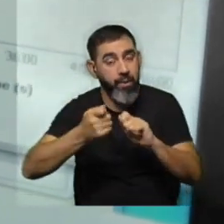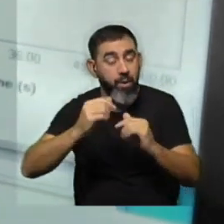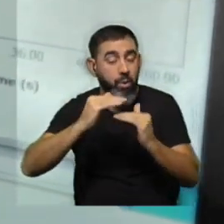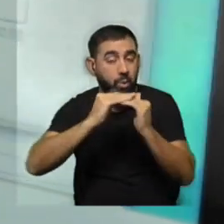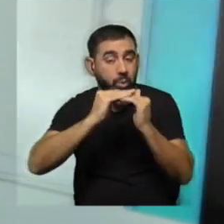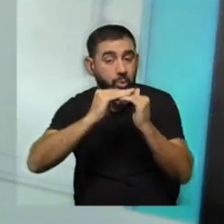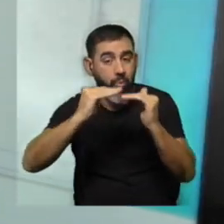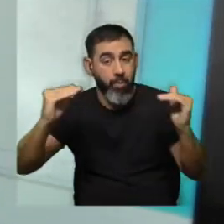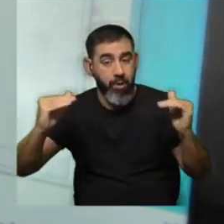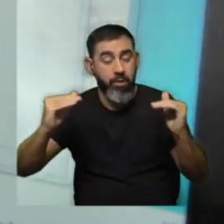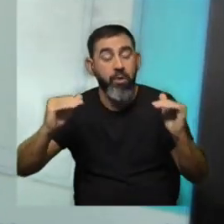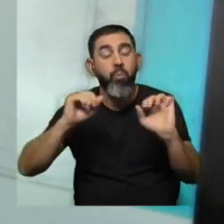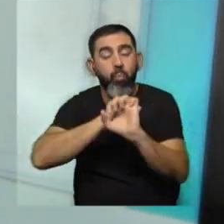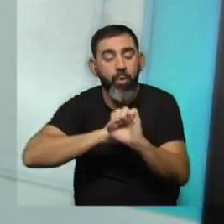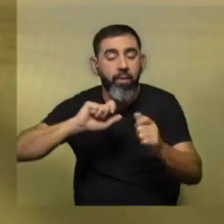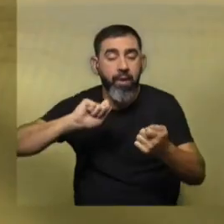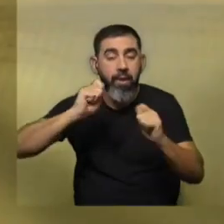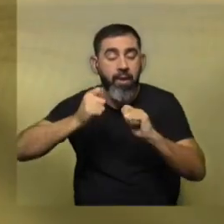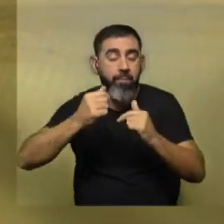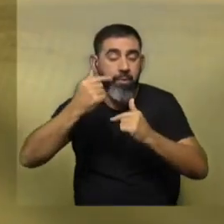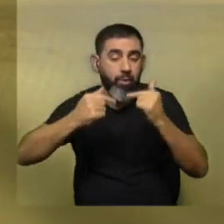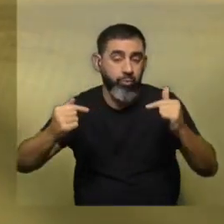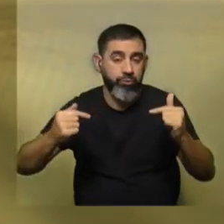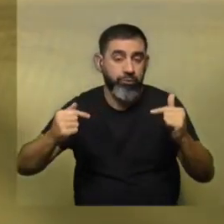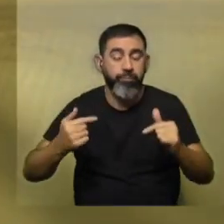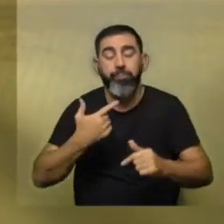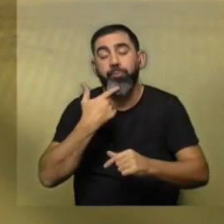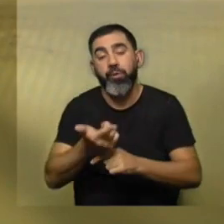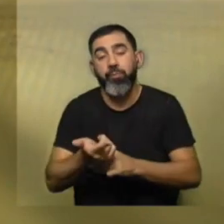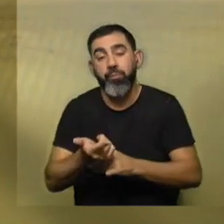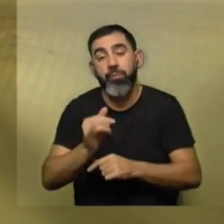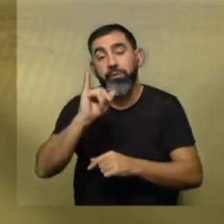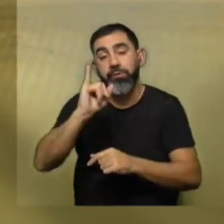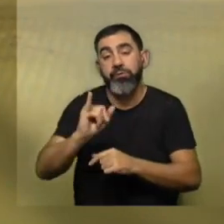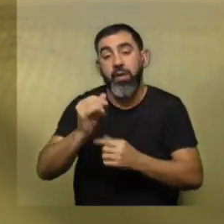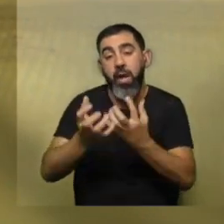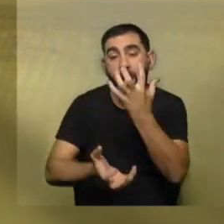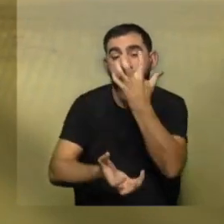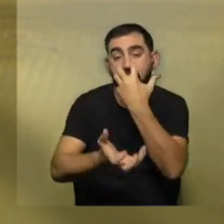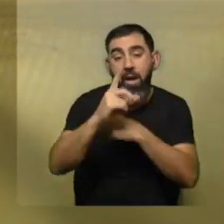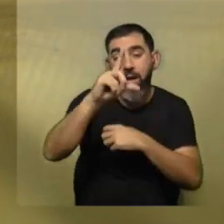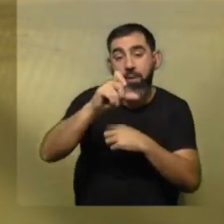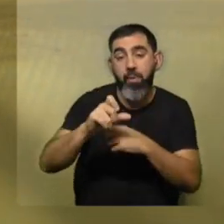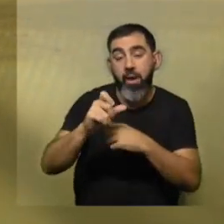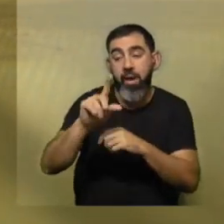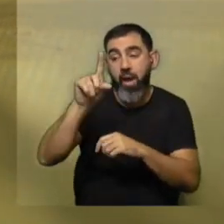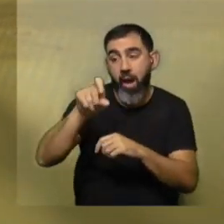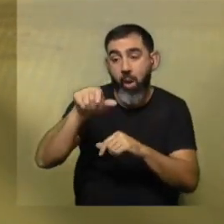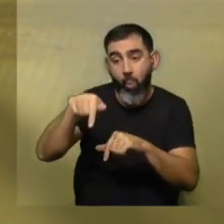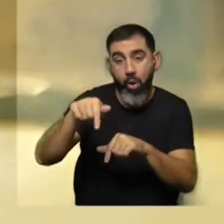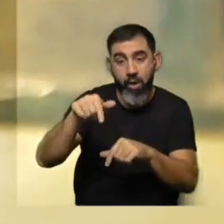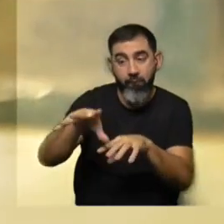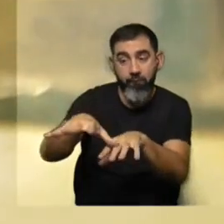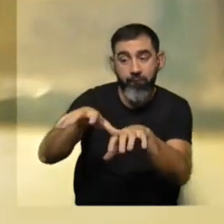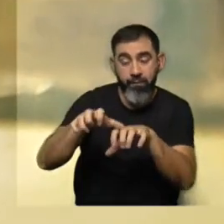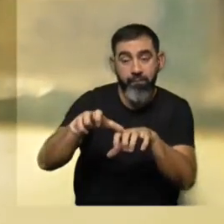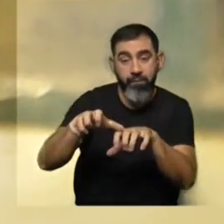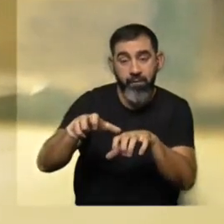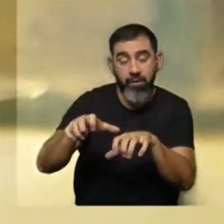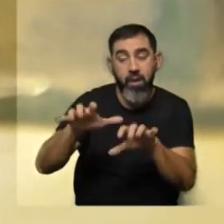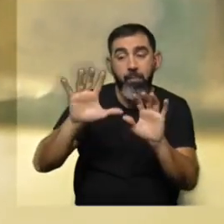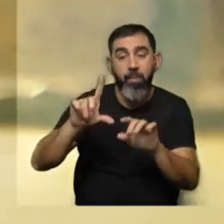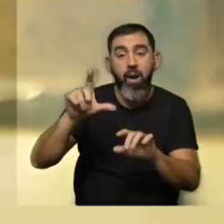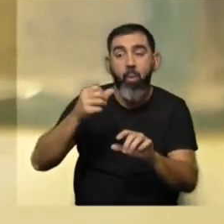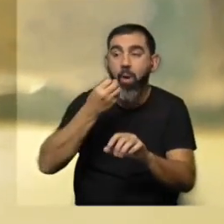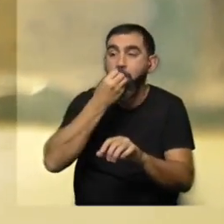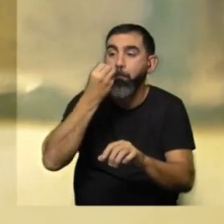habituales, eso puede afectar a distintos niveles. Por ejemplo, si tenemos animales acuáticos que estamos manteniendo, entonces tal vez no le estamos dando el agua